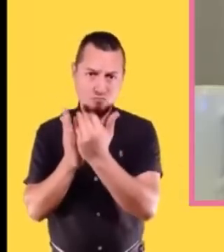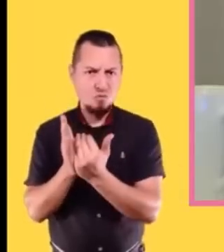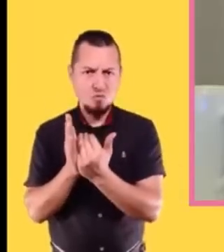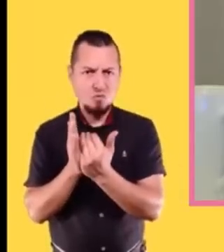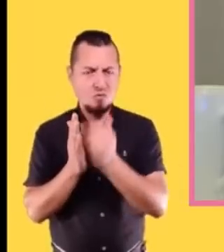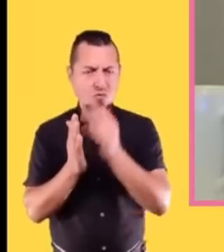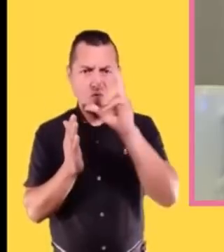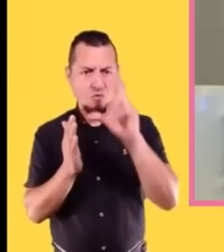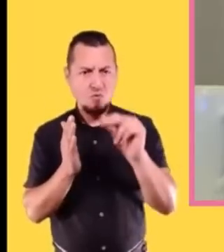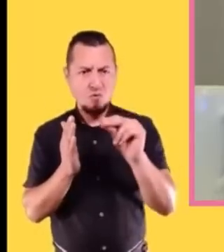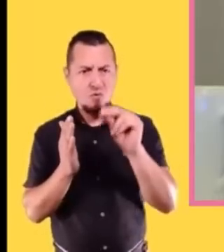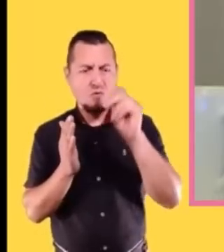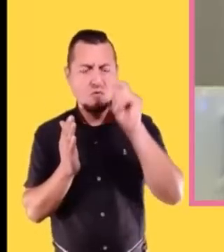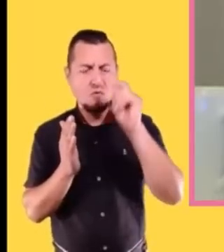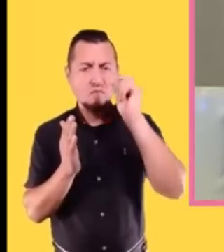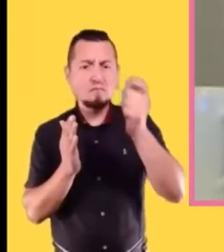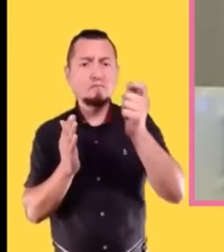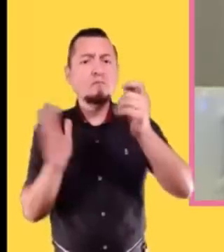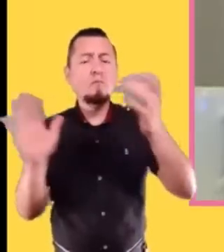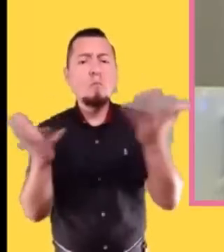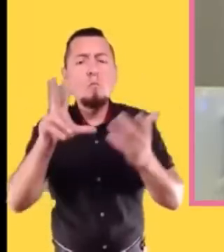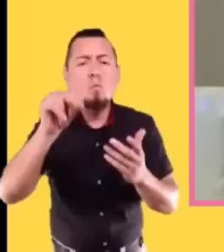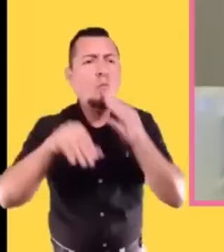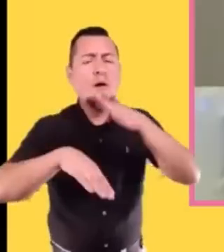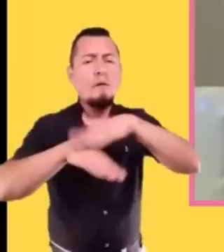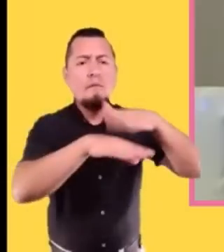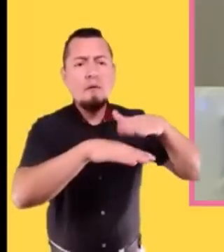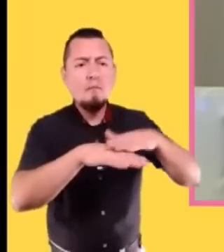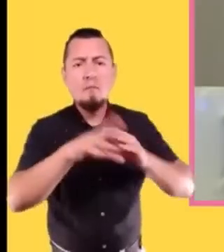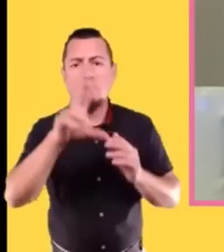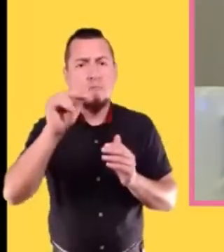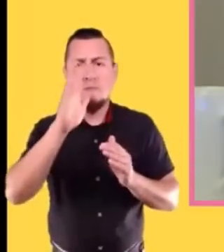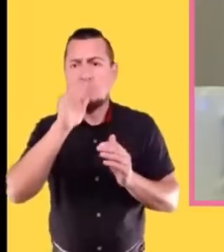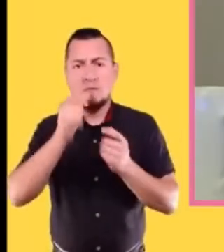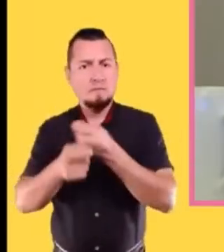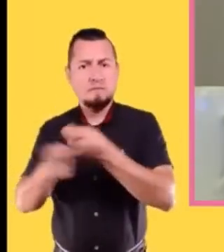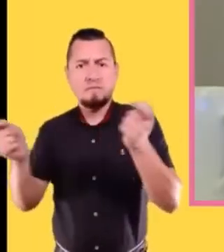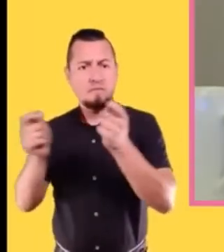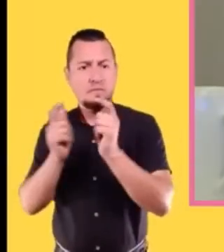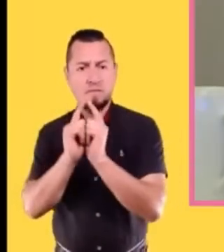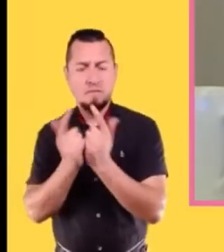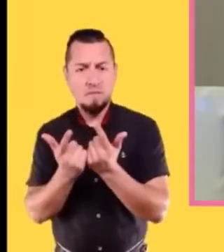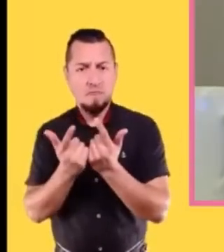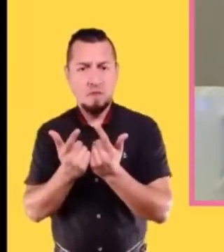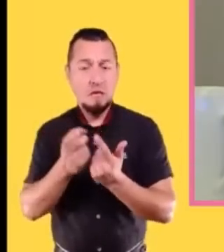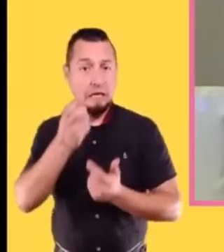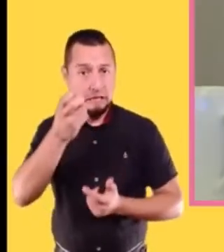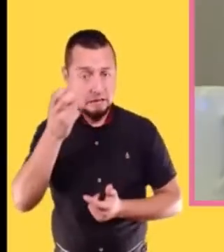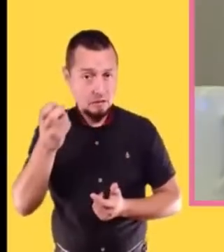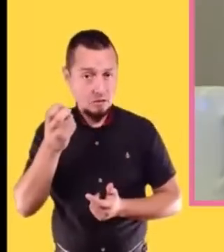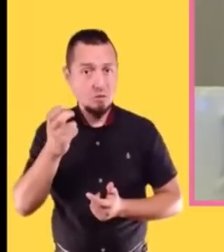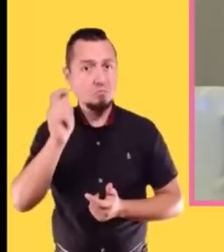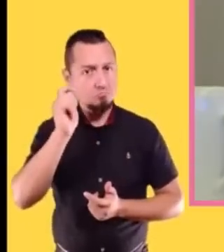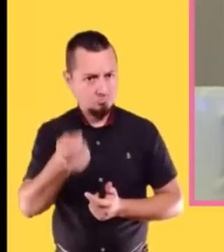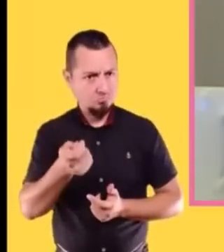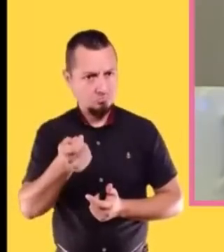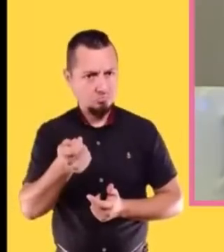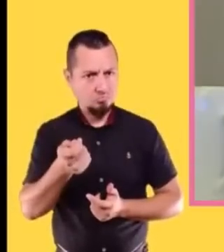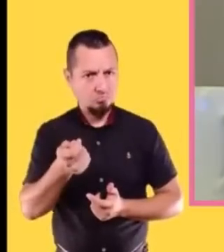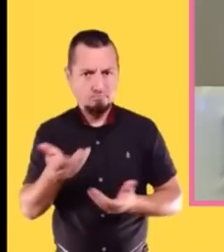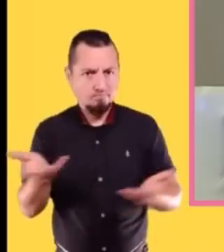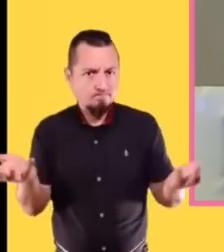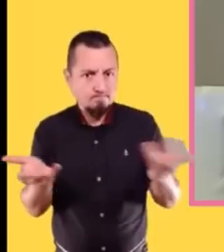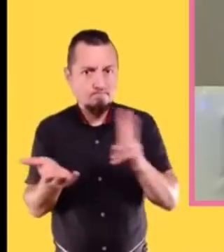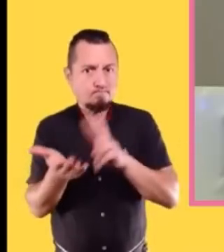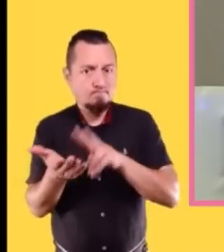haber publicado los programas, no se pueden distribuir los libros. Y nos parece que ese argumento tiene toda la validez